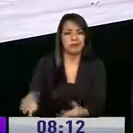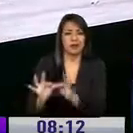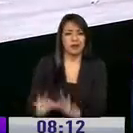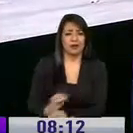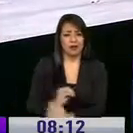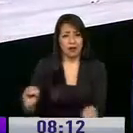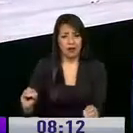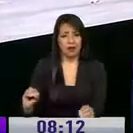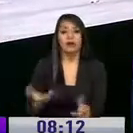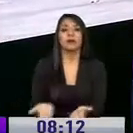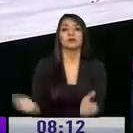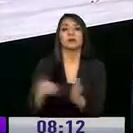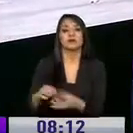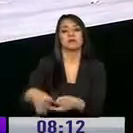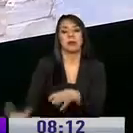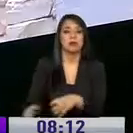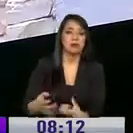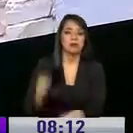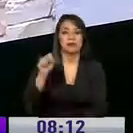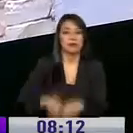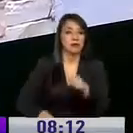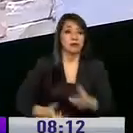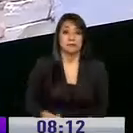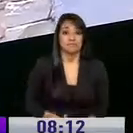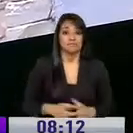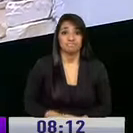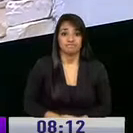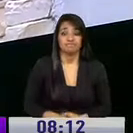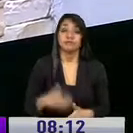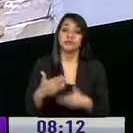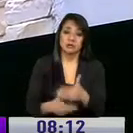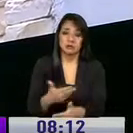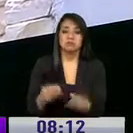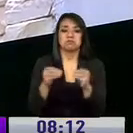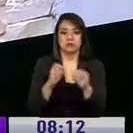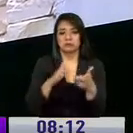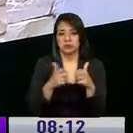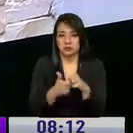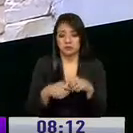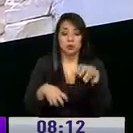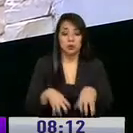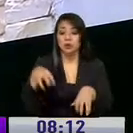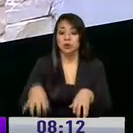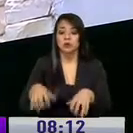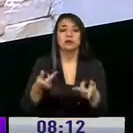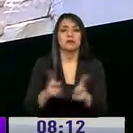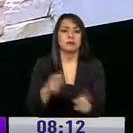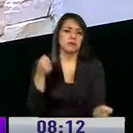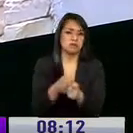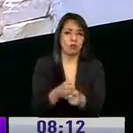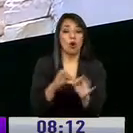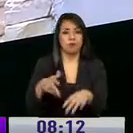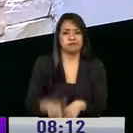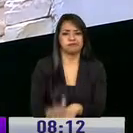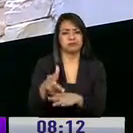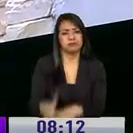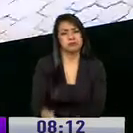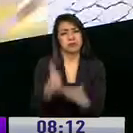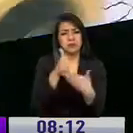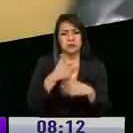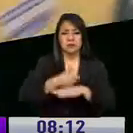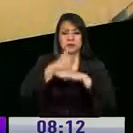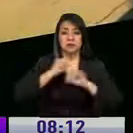se comience a desbaratar. Y luego de eso, los huecos, los problemas y más aún los accidentes. Así que echemos una mano,